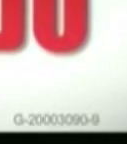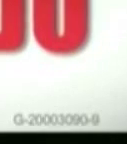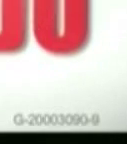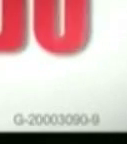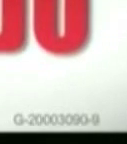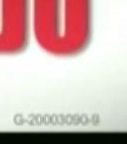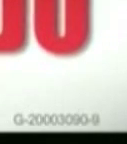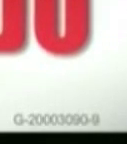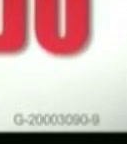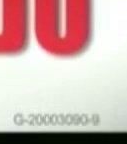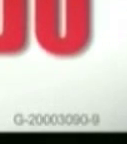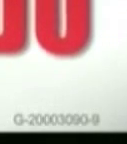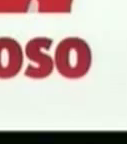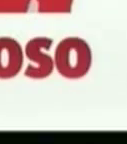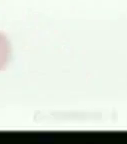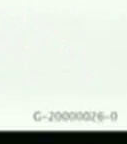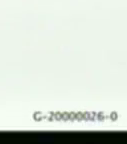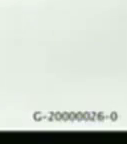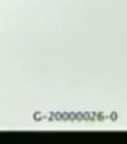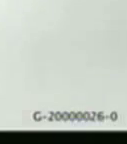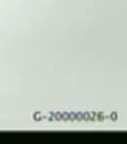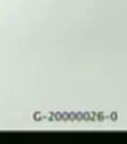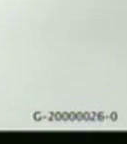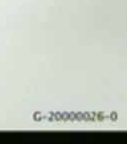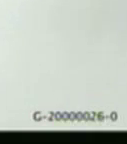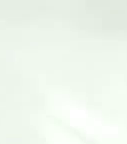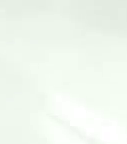Maduro, sigamos venciendo.